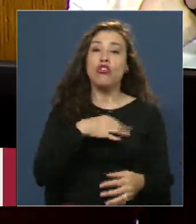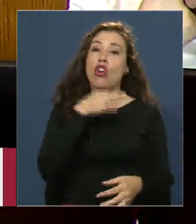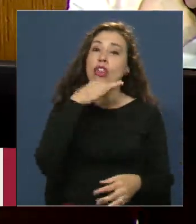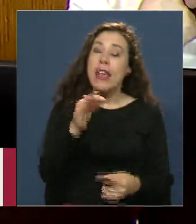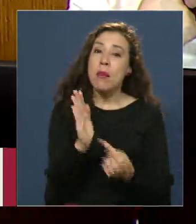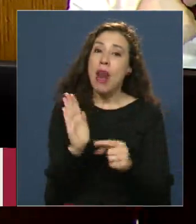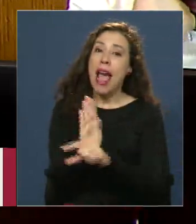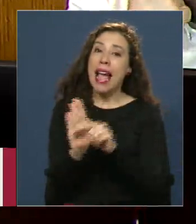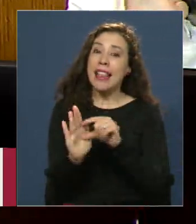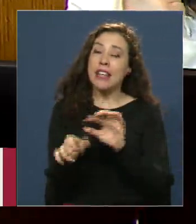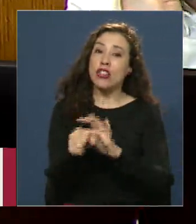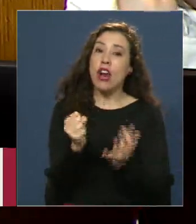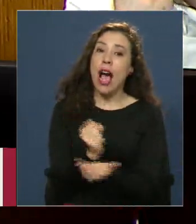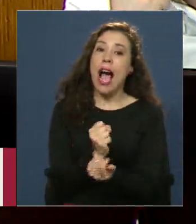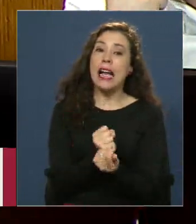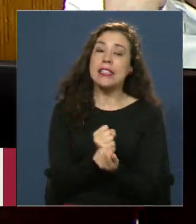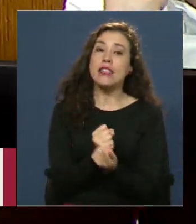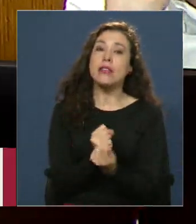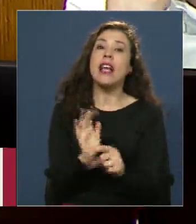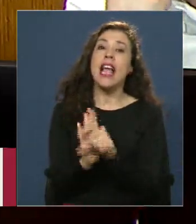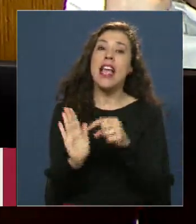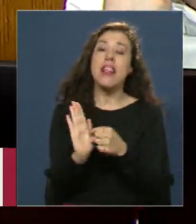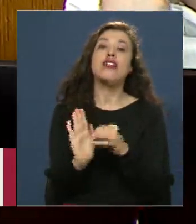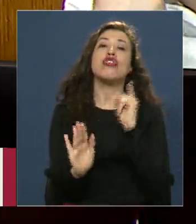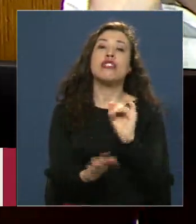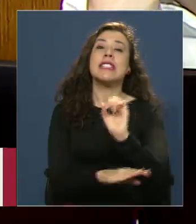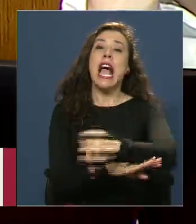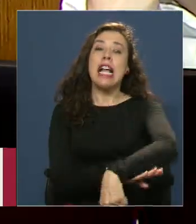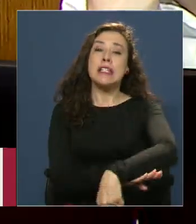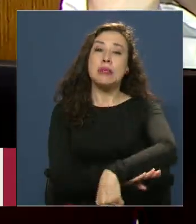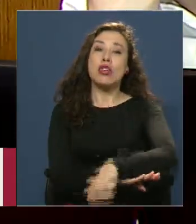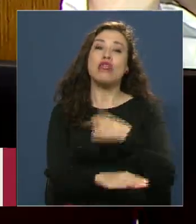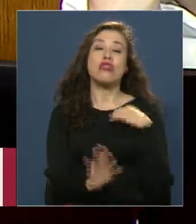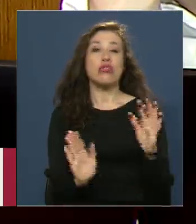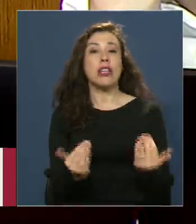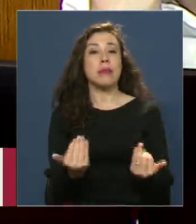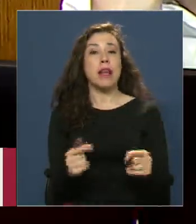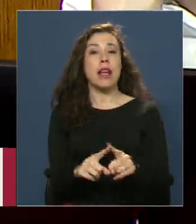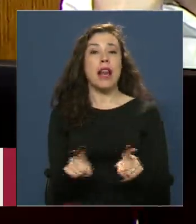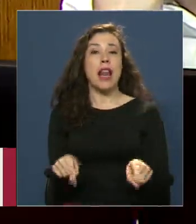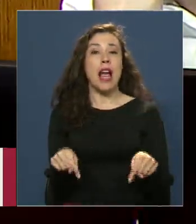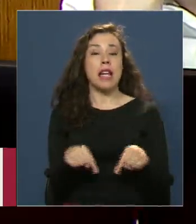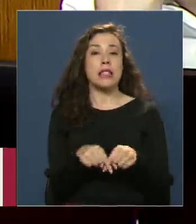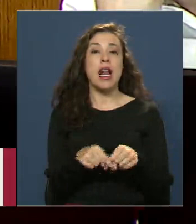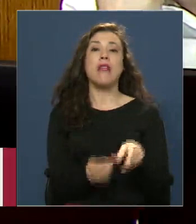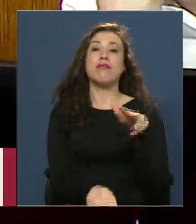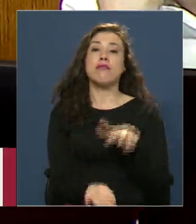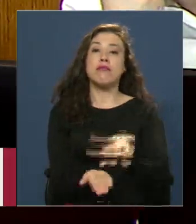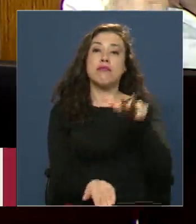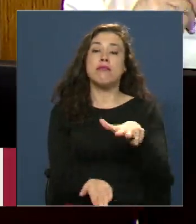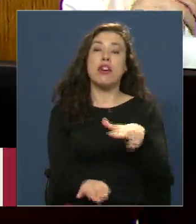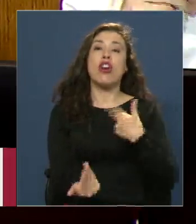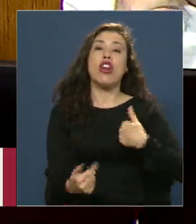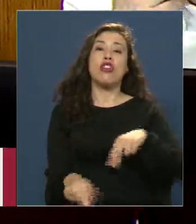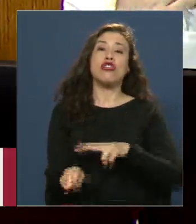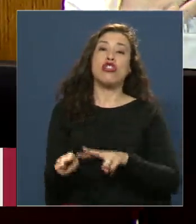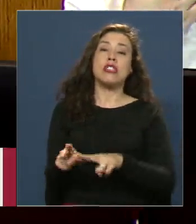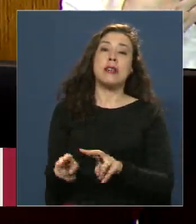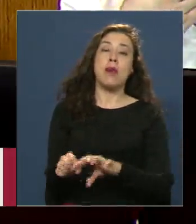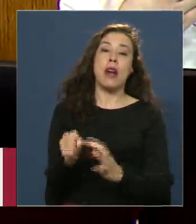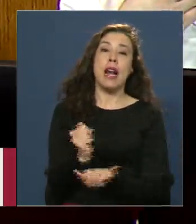esa indicación en Hacienda, la indicación fue aprobada y yo espero que la sala ratifique lo obrado por